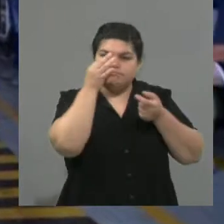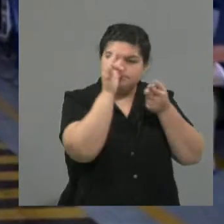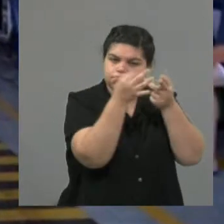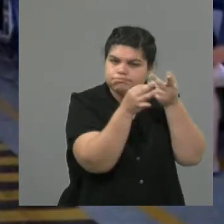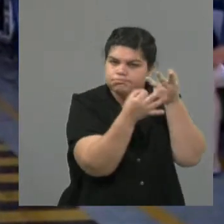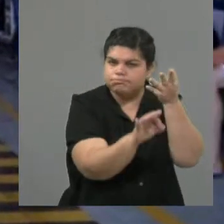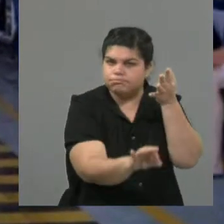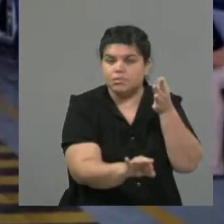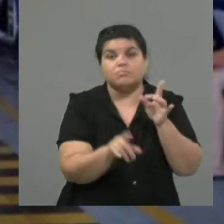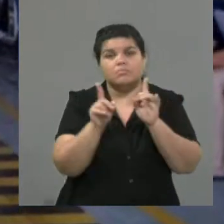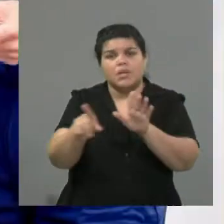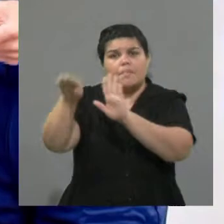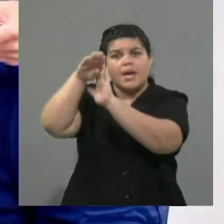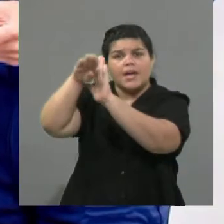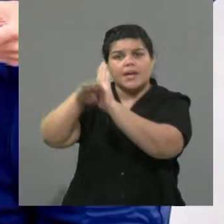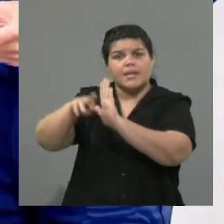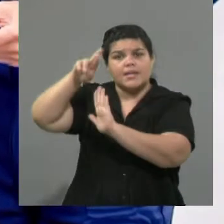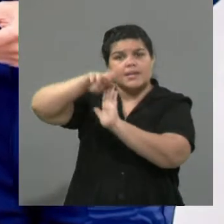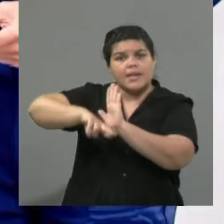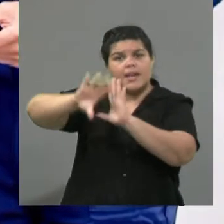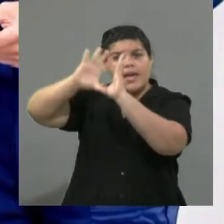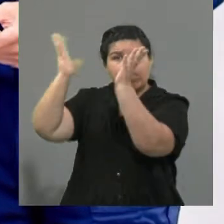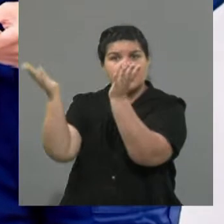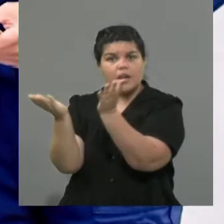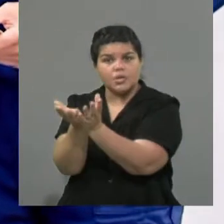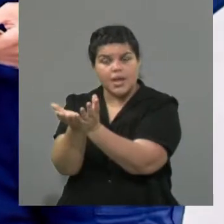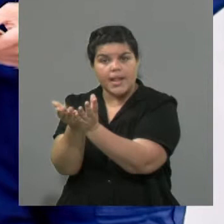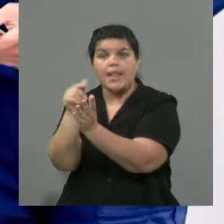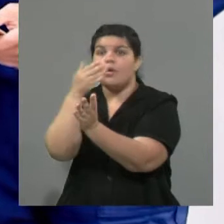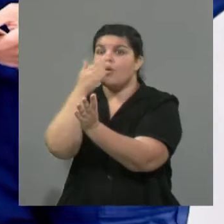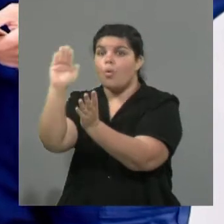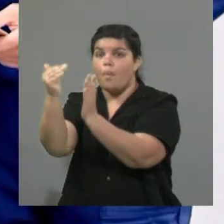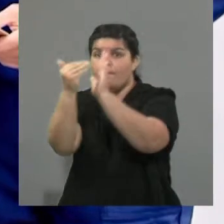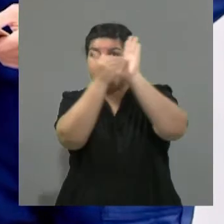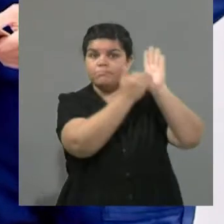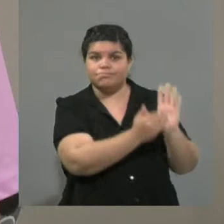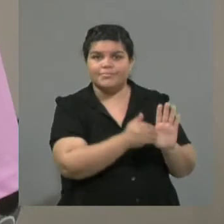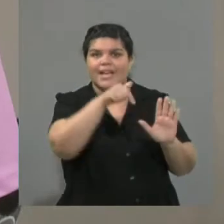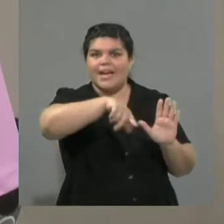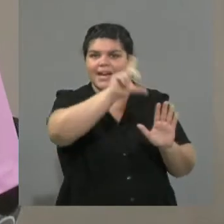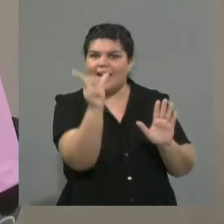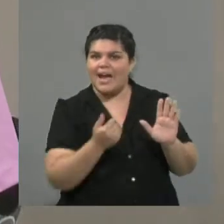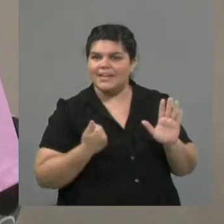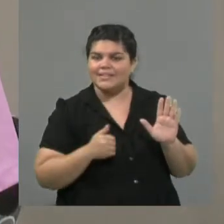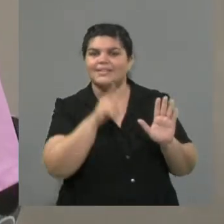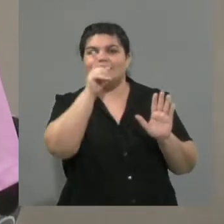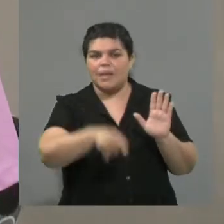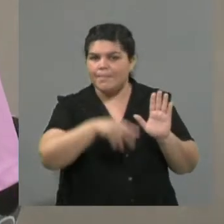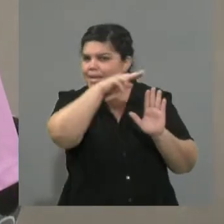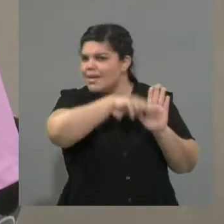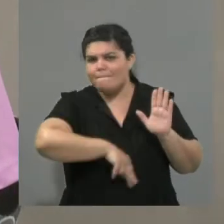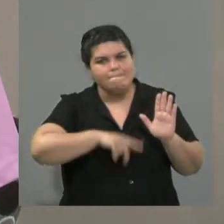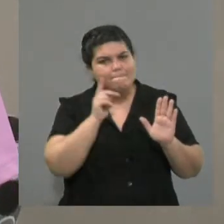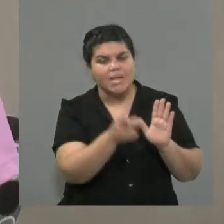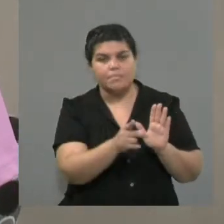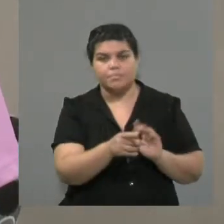normas internacionales de seguridad vehicular. La pregunta que surge a partir de eso, Carlos, es que está claro